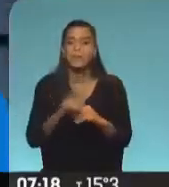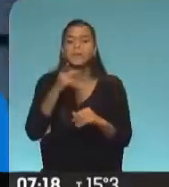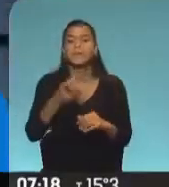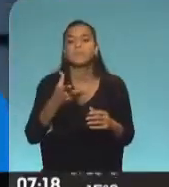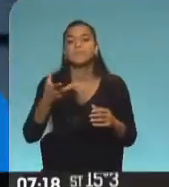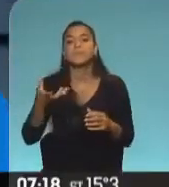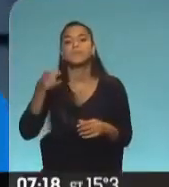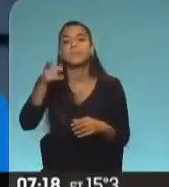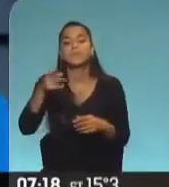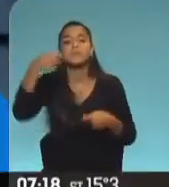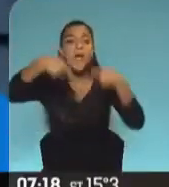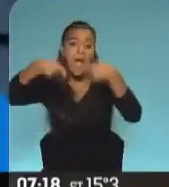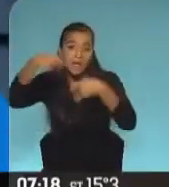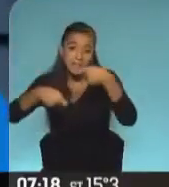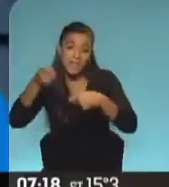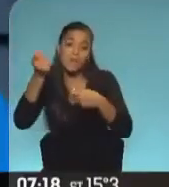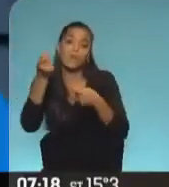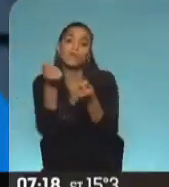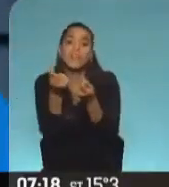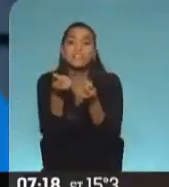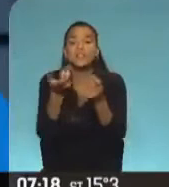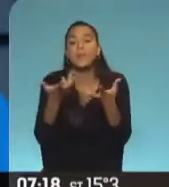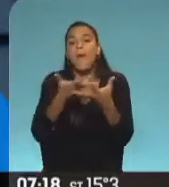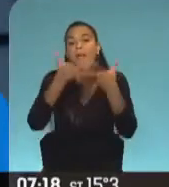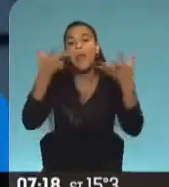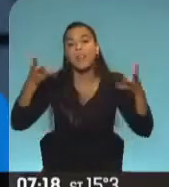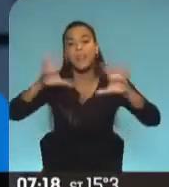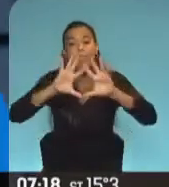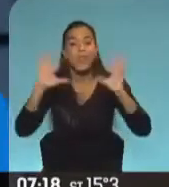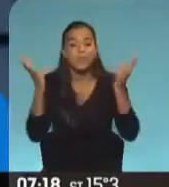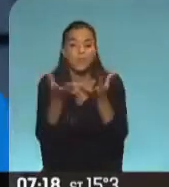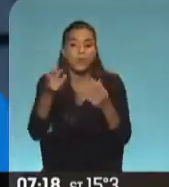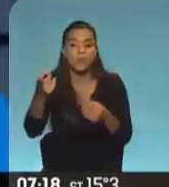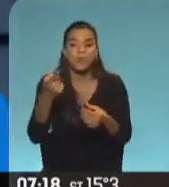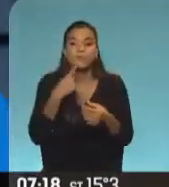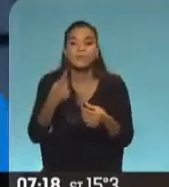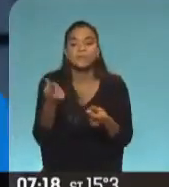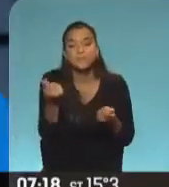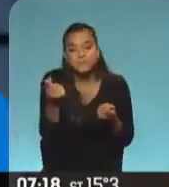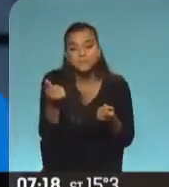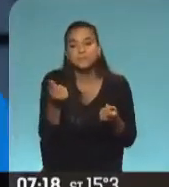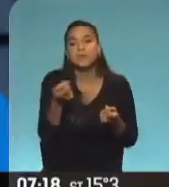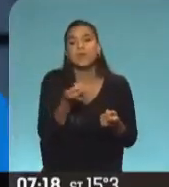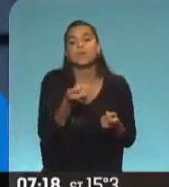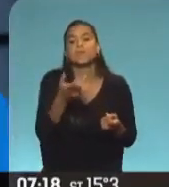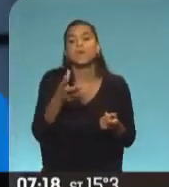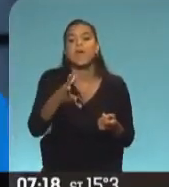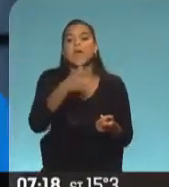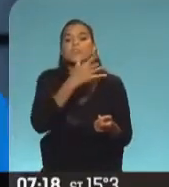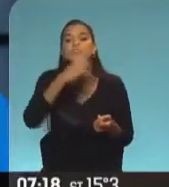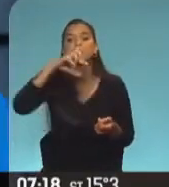el fondo de activos financieros más grande del mundo. Su cartera financiera es como 14